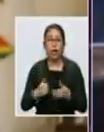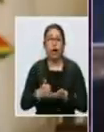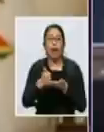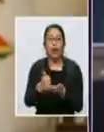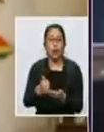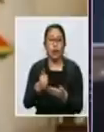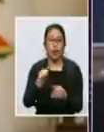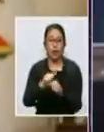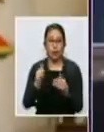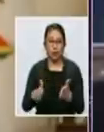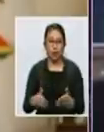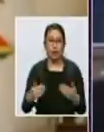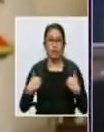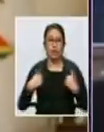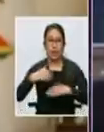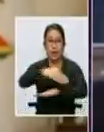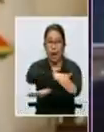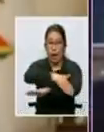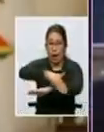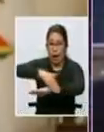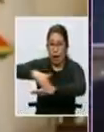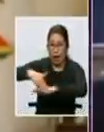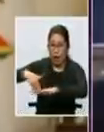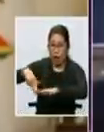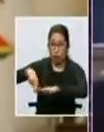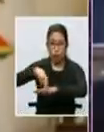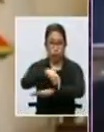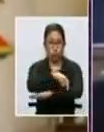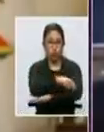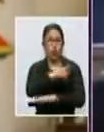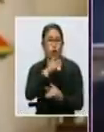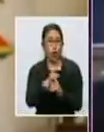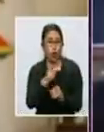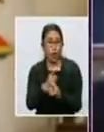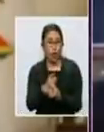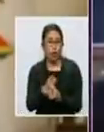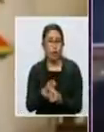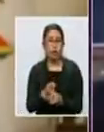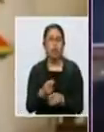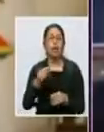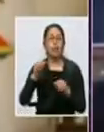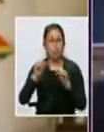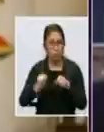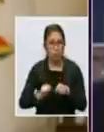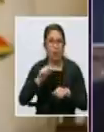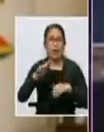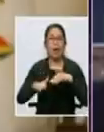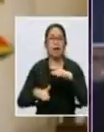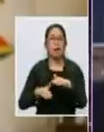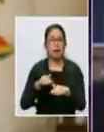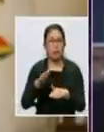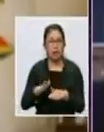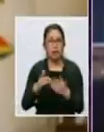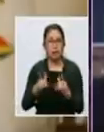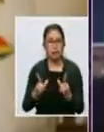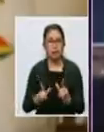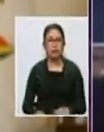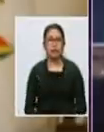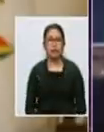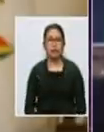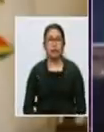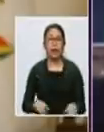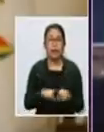en su mensaje, y por supuesto eso es muy valioso por el tema democrático que ha generado esta circunstancia. Segundo, lo que usted